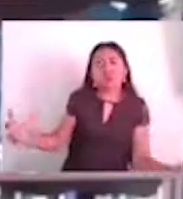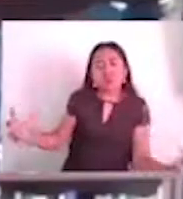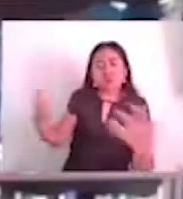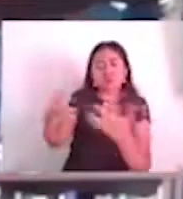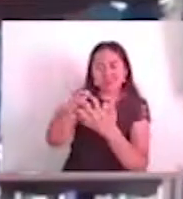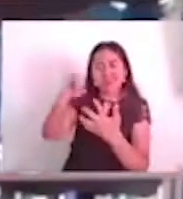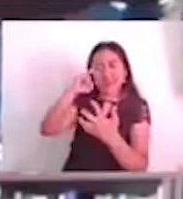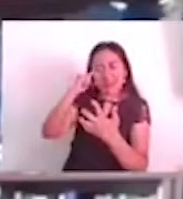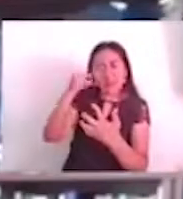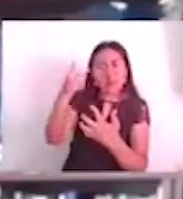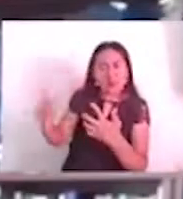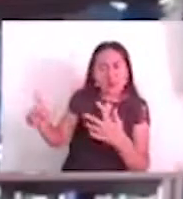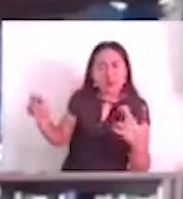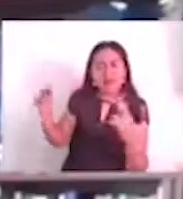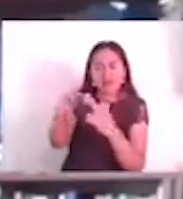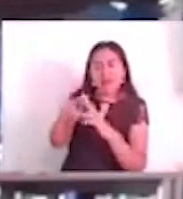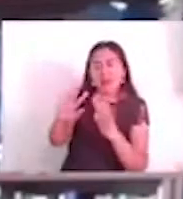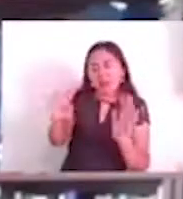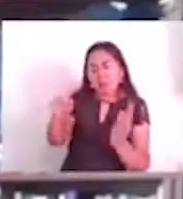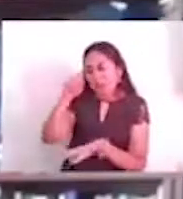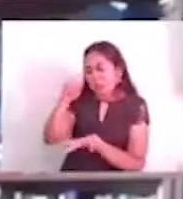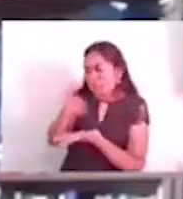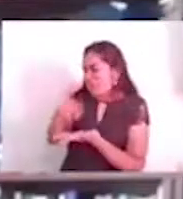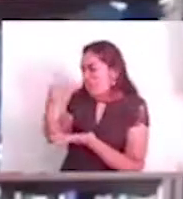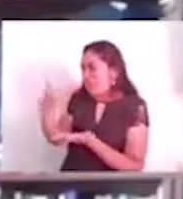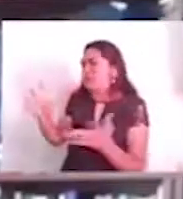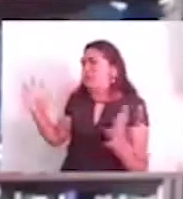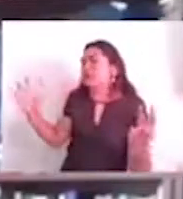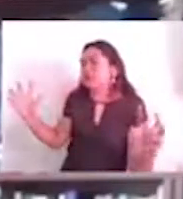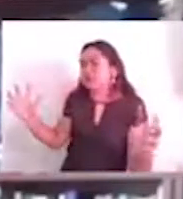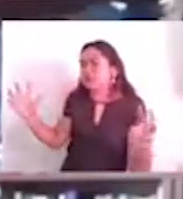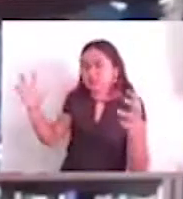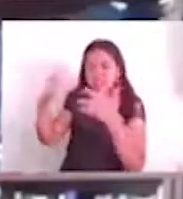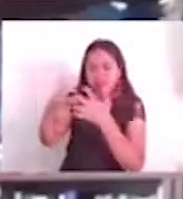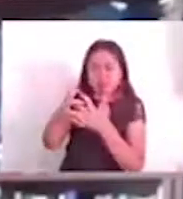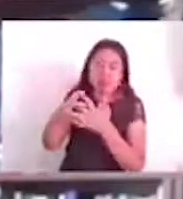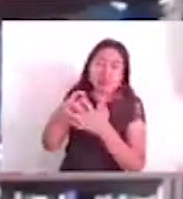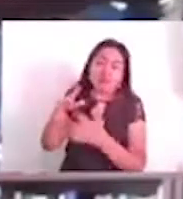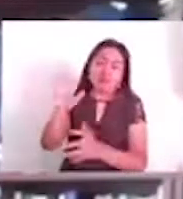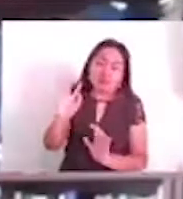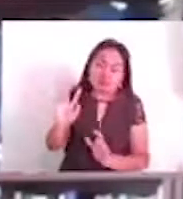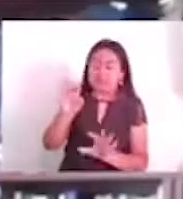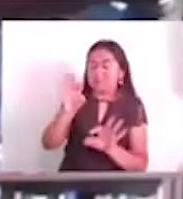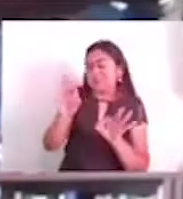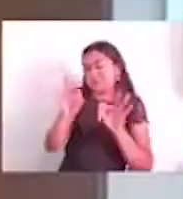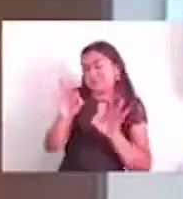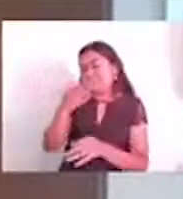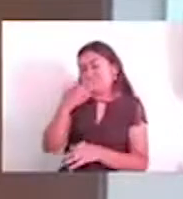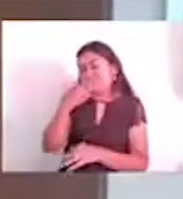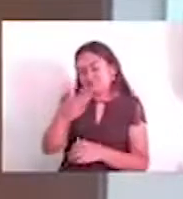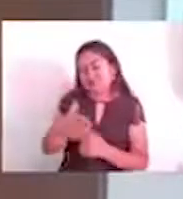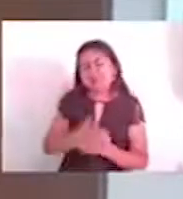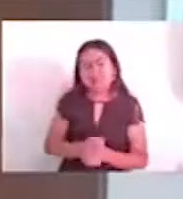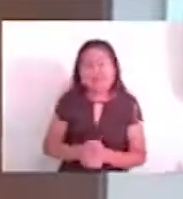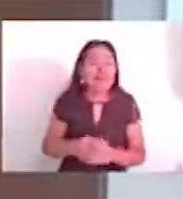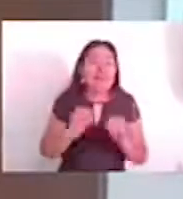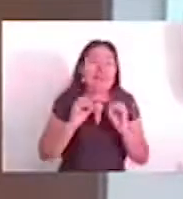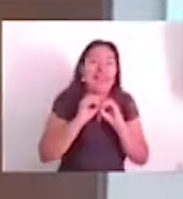su propia creencia, su propia ideología, su propio simbolismo. Es una maravilla. Claro, claro,